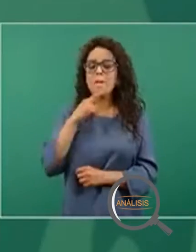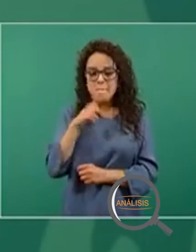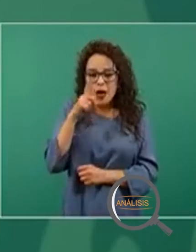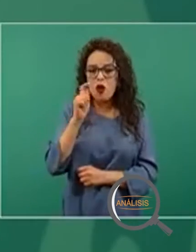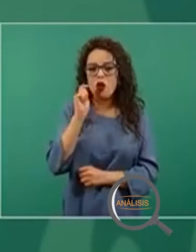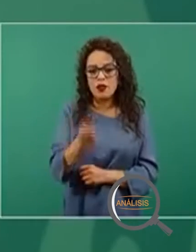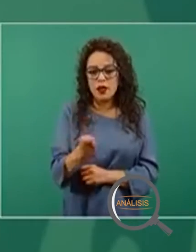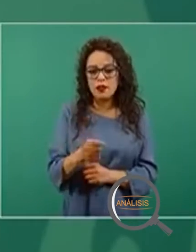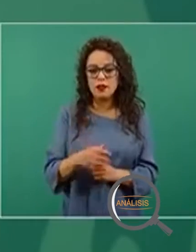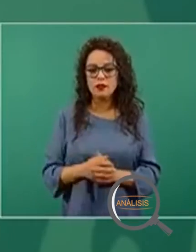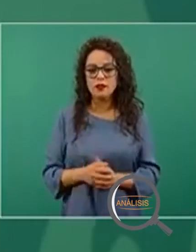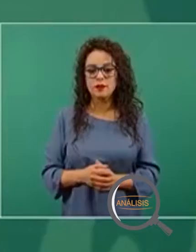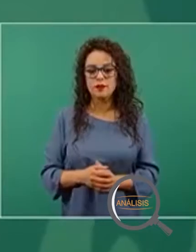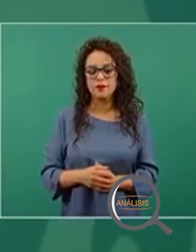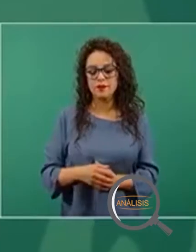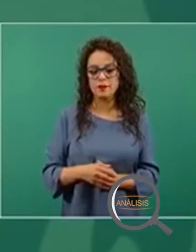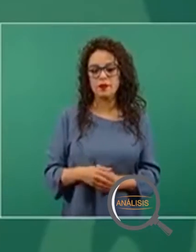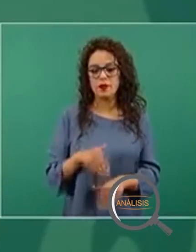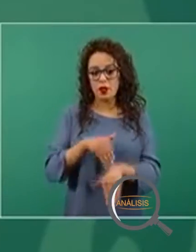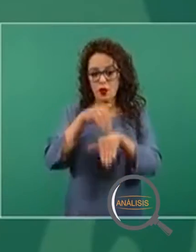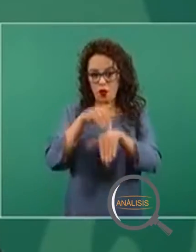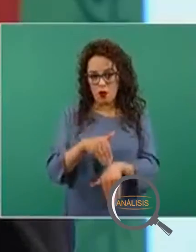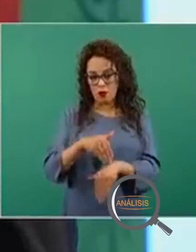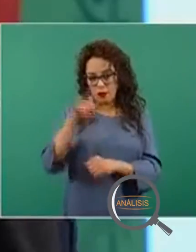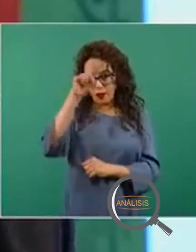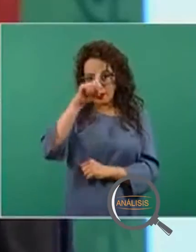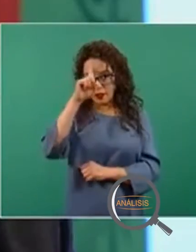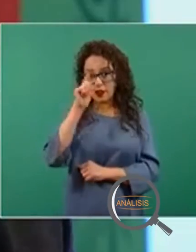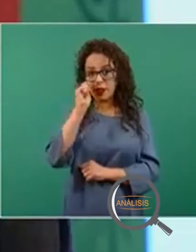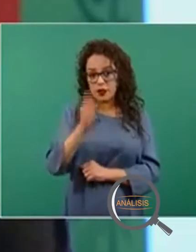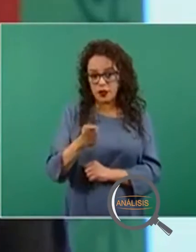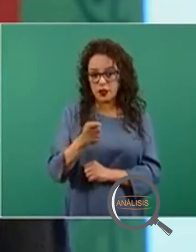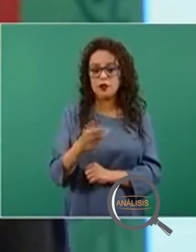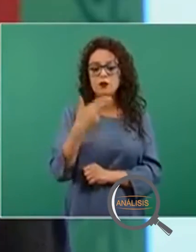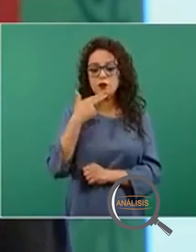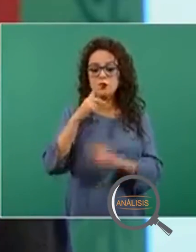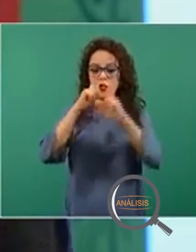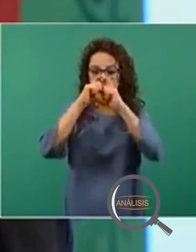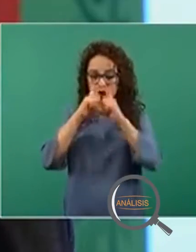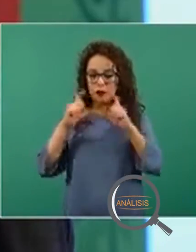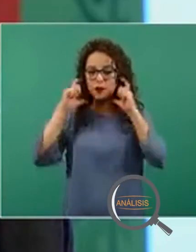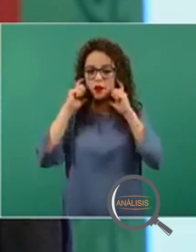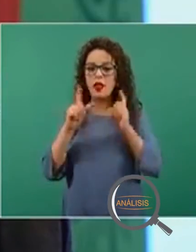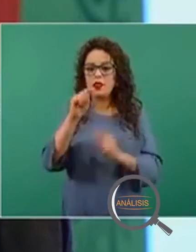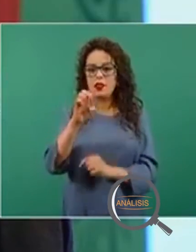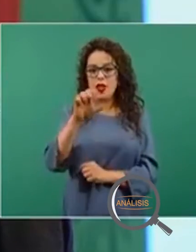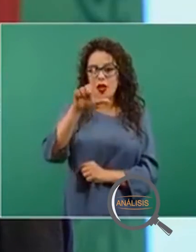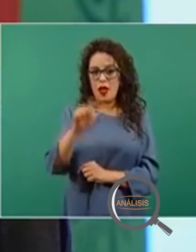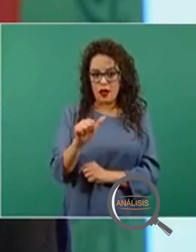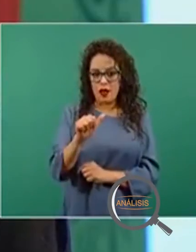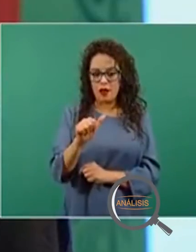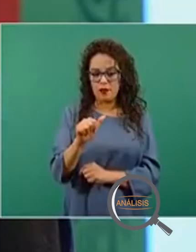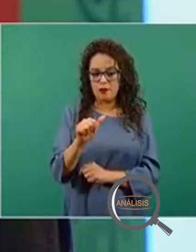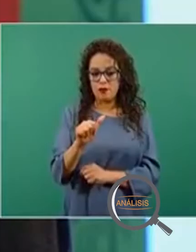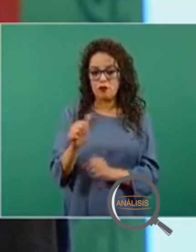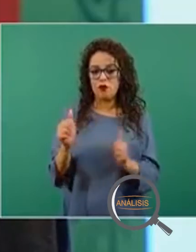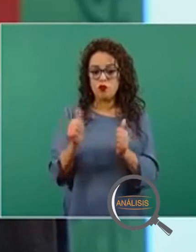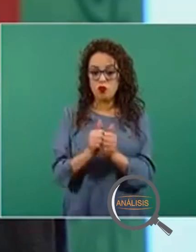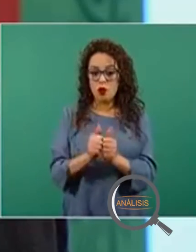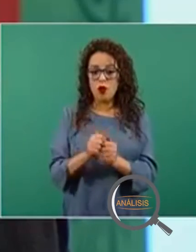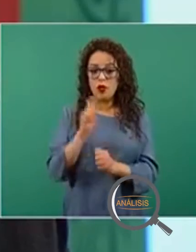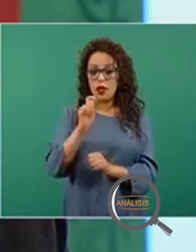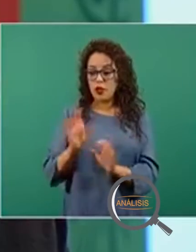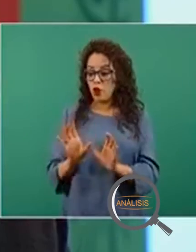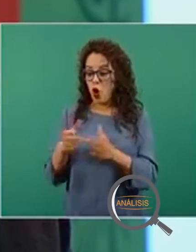práctica la recomendación más adecuada, que es el uso de cubrebocas de tela en el ámbito comunitario. Recordemos que los